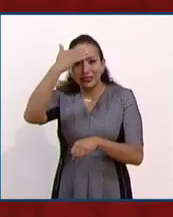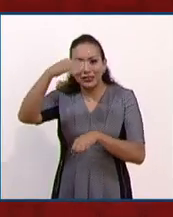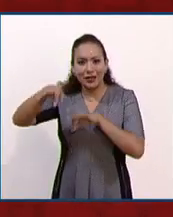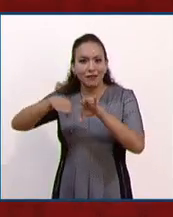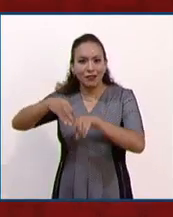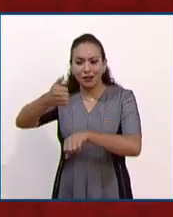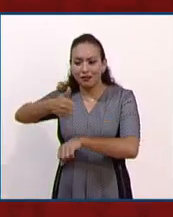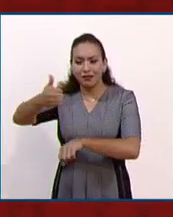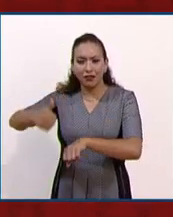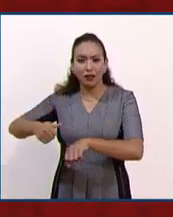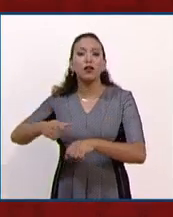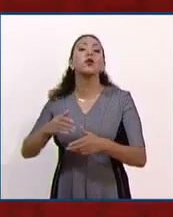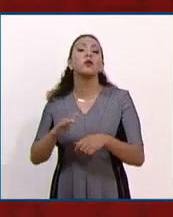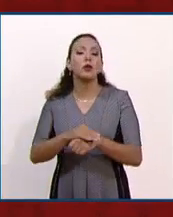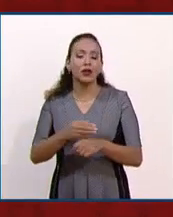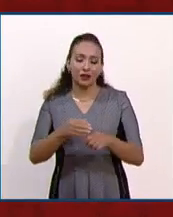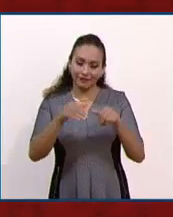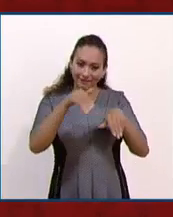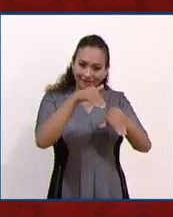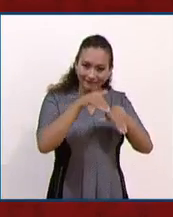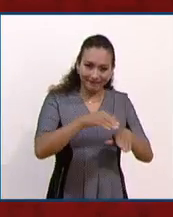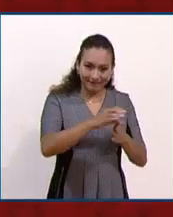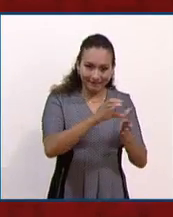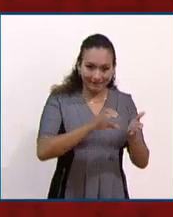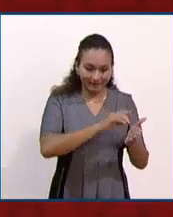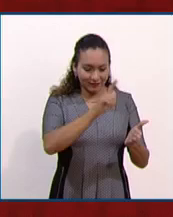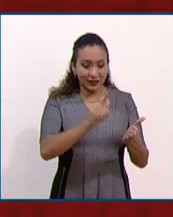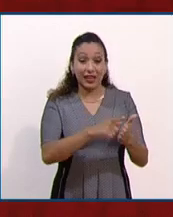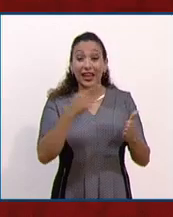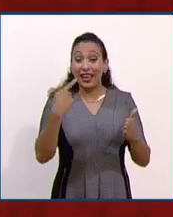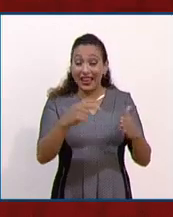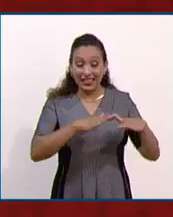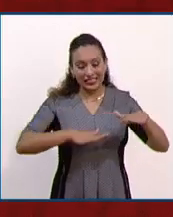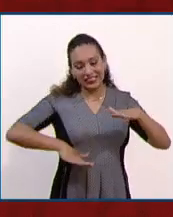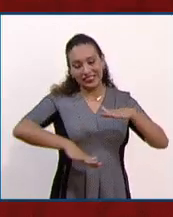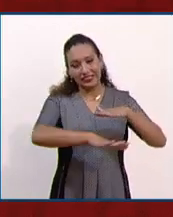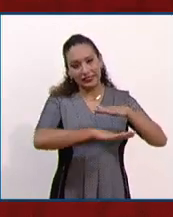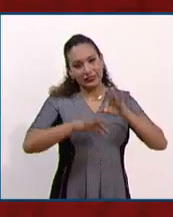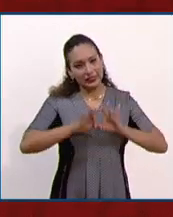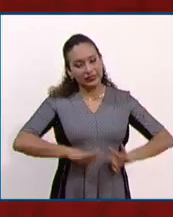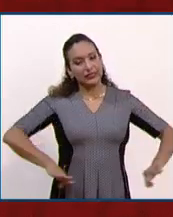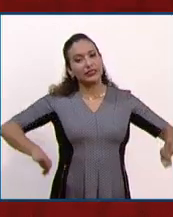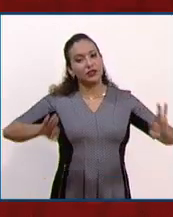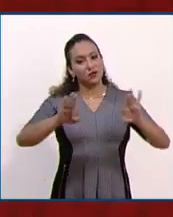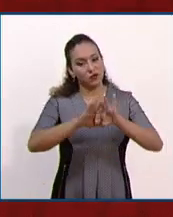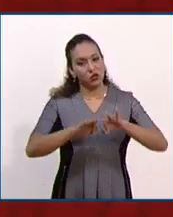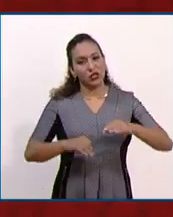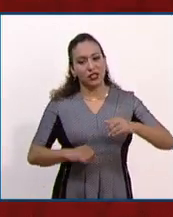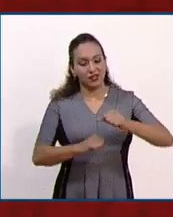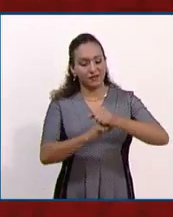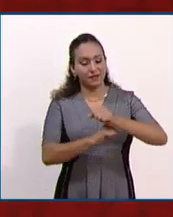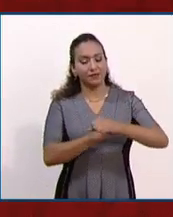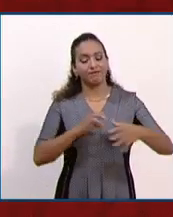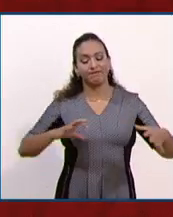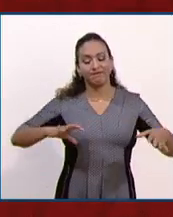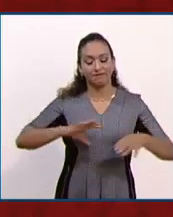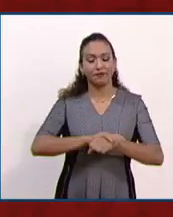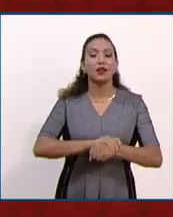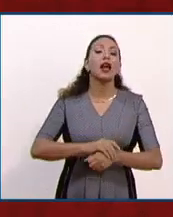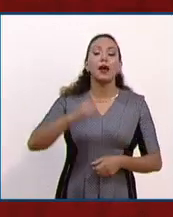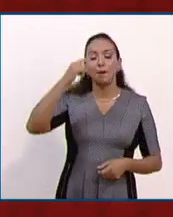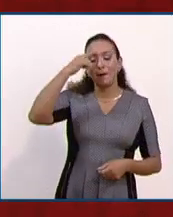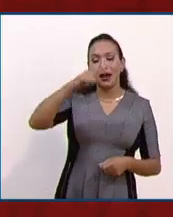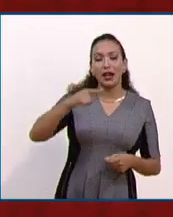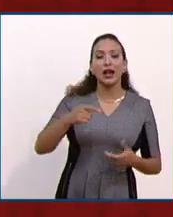decisiones estarán sustentadas sobre una base sólida. Entonces creo que este es un factor primordial, atender a esos